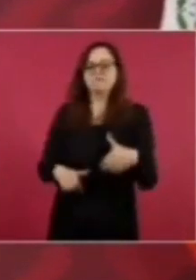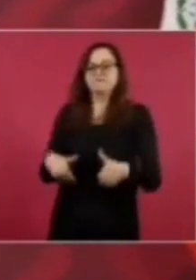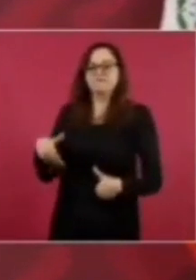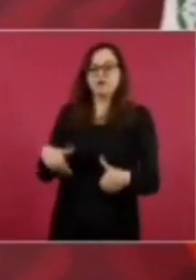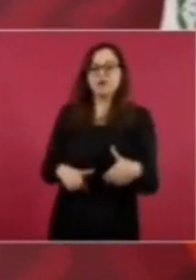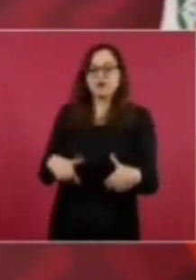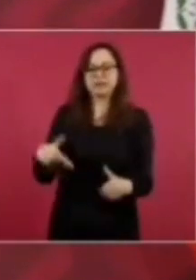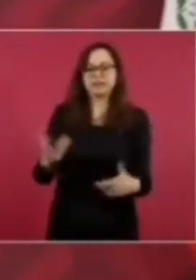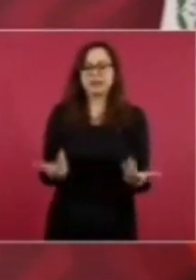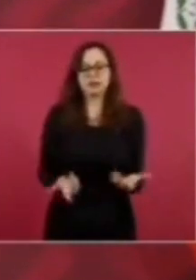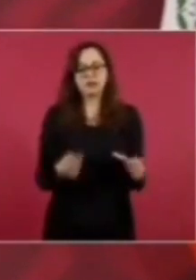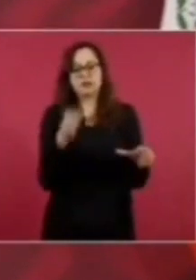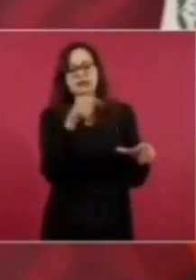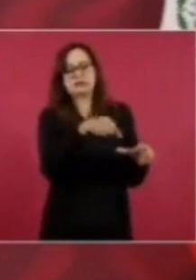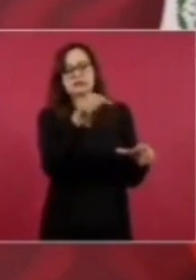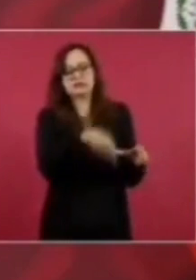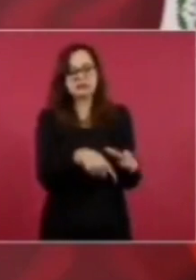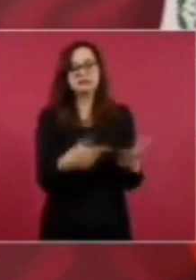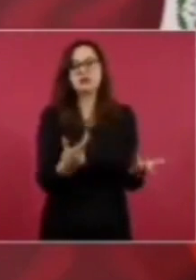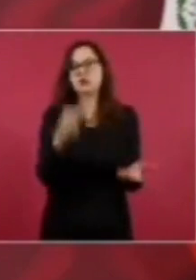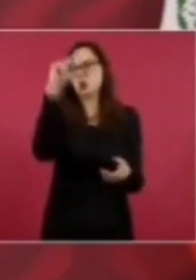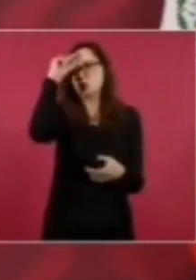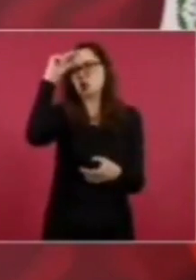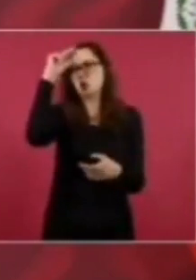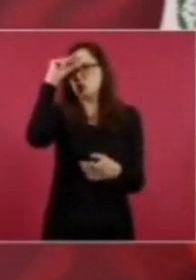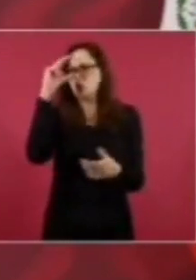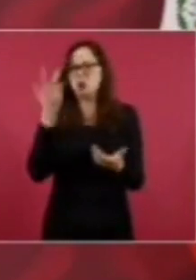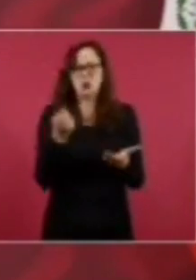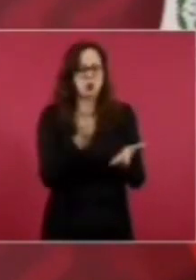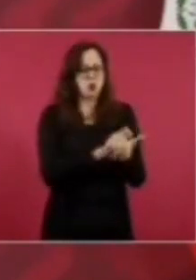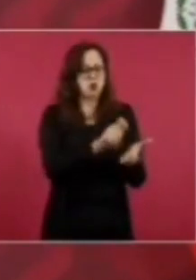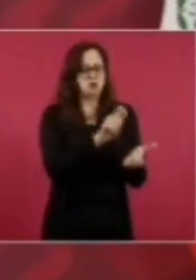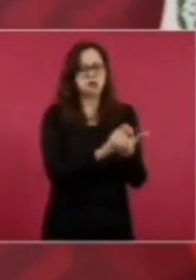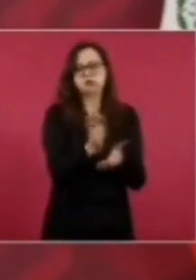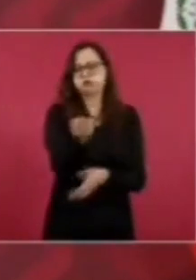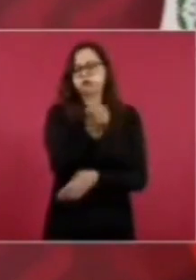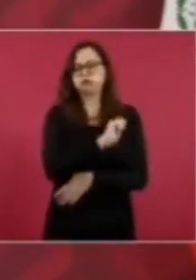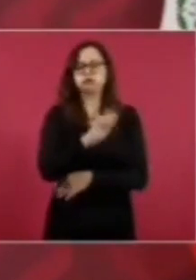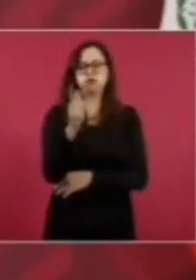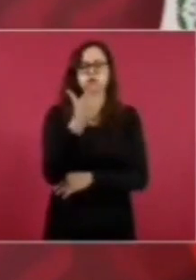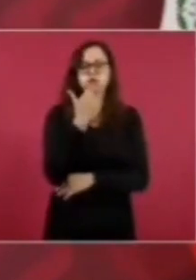los articulistas los intelectuales orgánicos